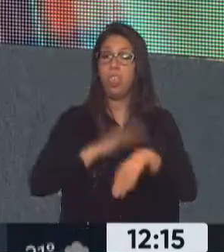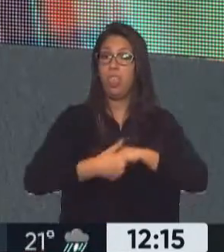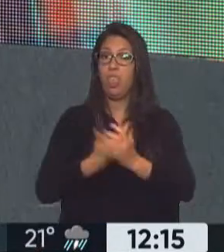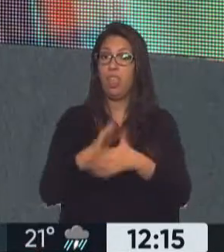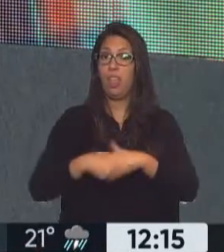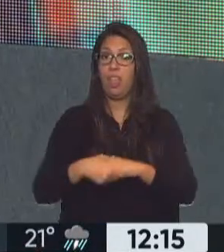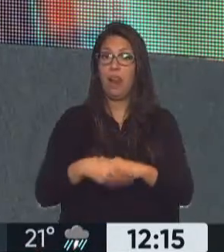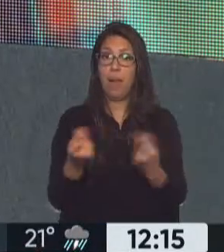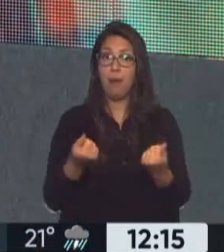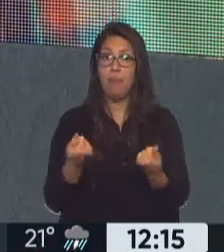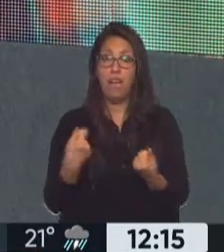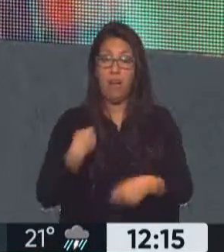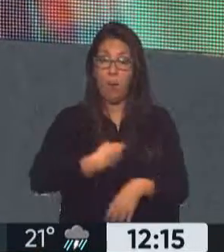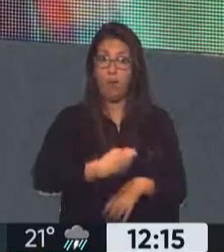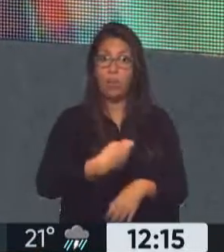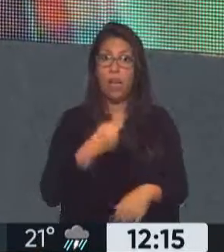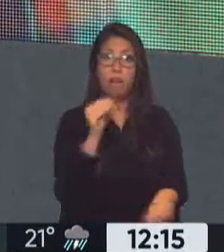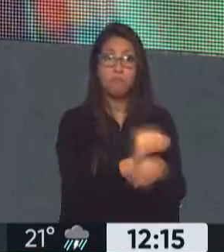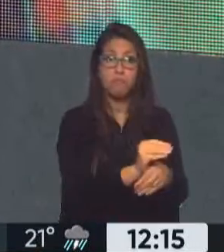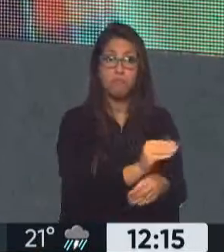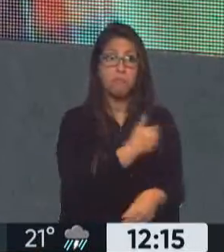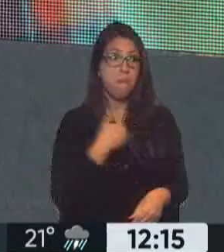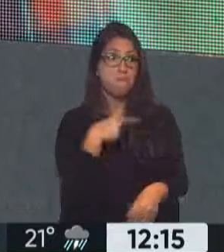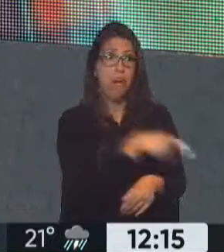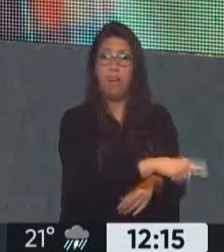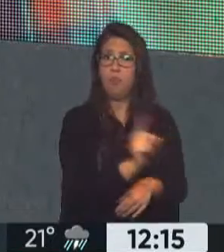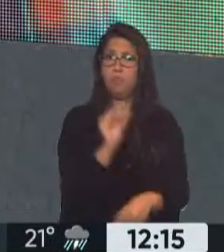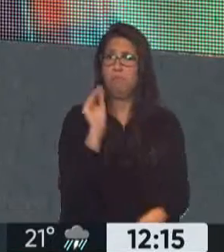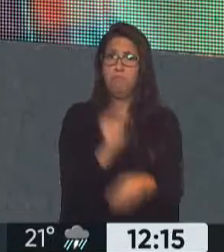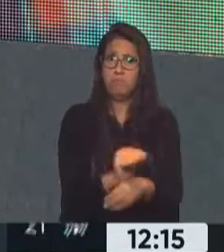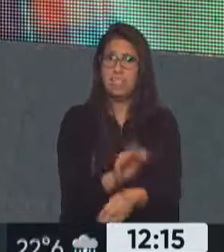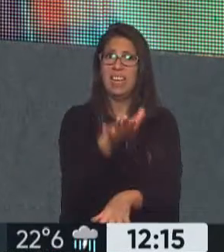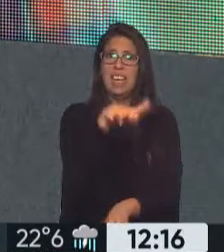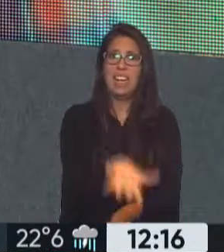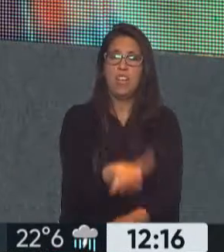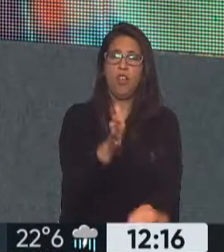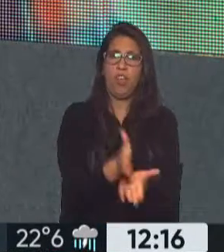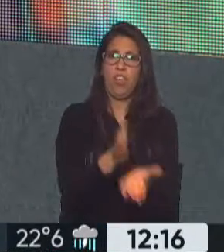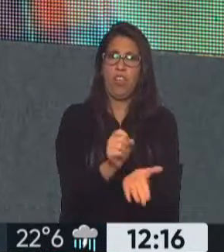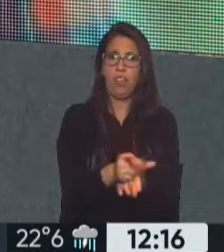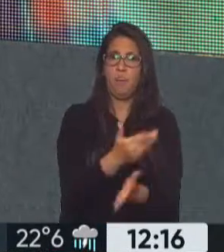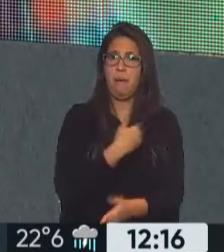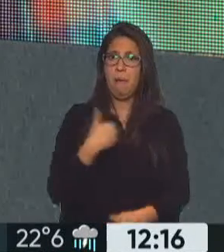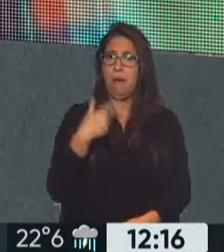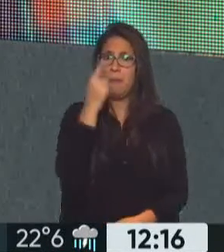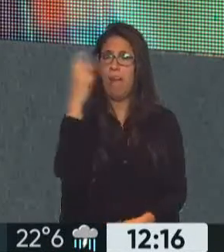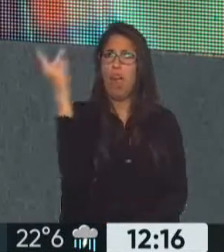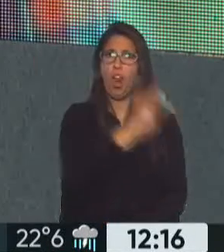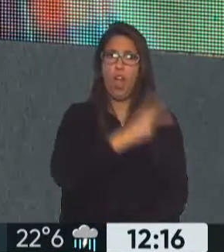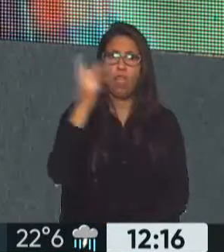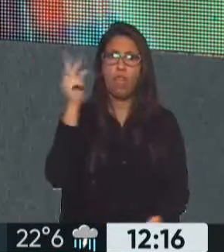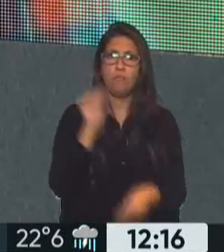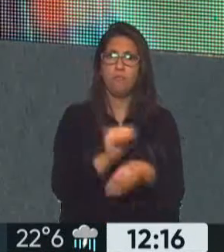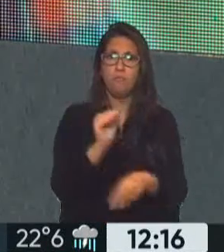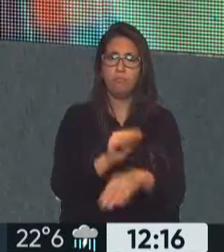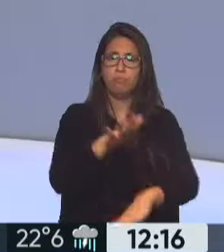la mamá. La cuota alimentaria es para mantener la manutención del chico, es el derecho del nene a que sus padres se hagan cargo, bueno, de